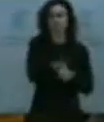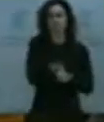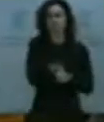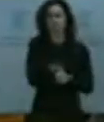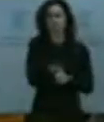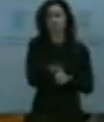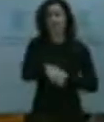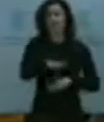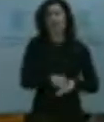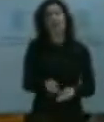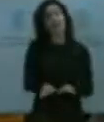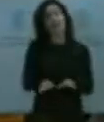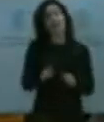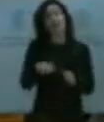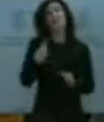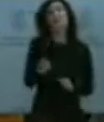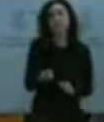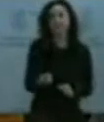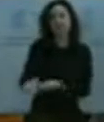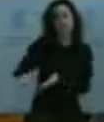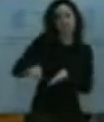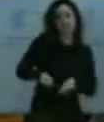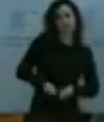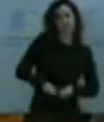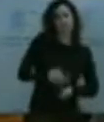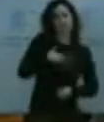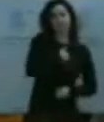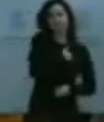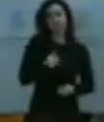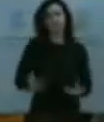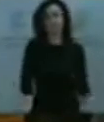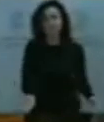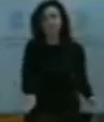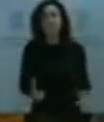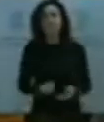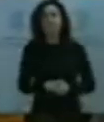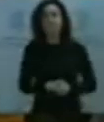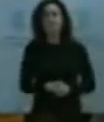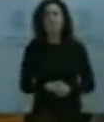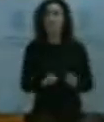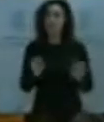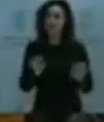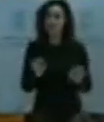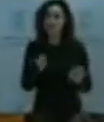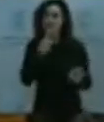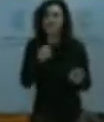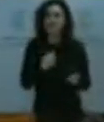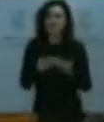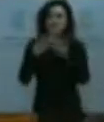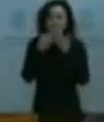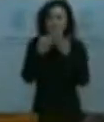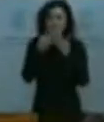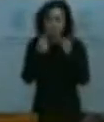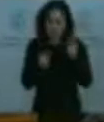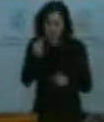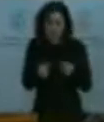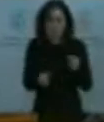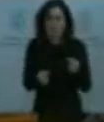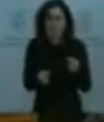de claro, señora consejera. Y, por cierto, no me venga con aquello de que estudie las cuentas. Las cuentas, quien las tiene que estudiar, y